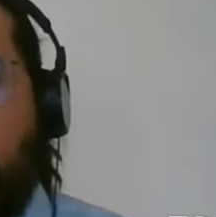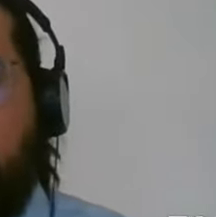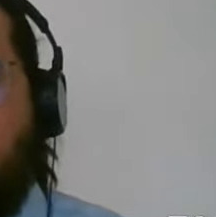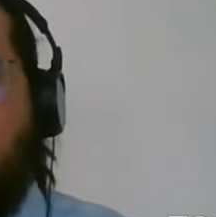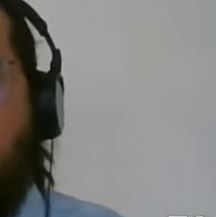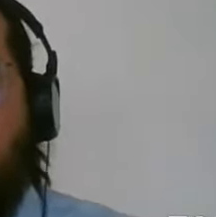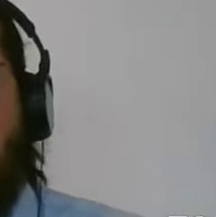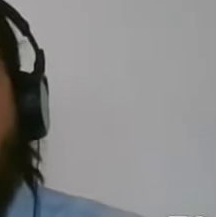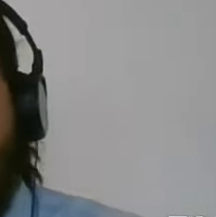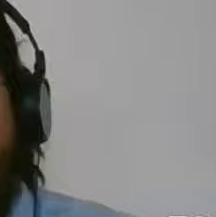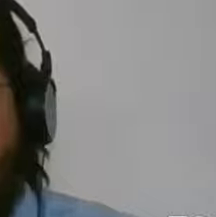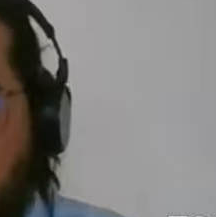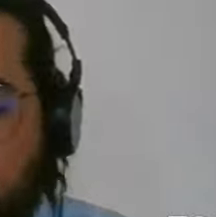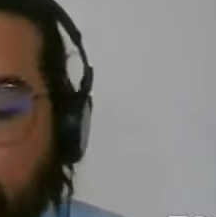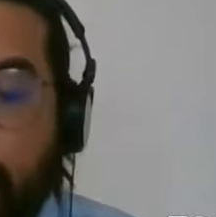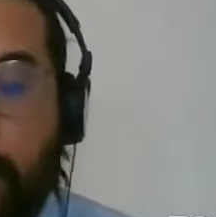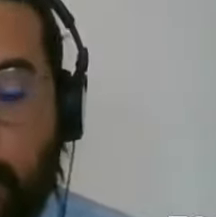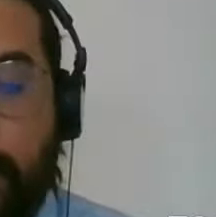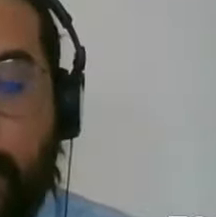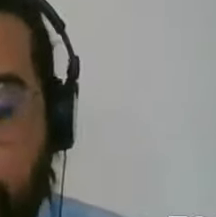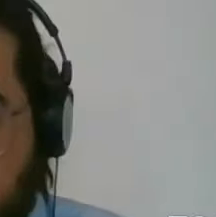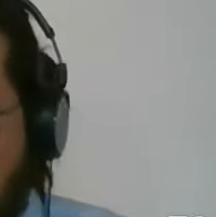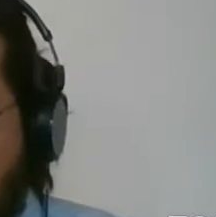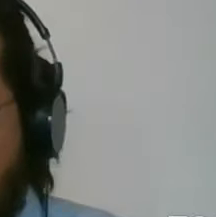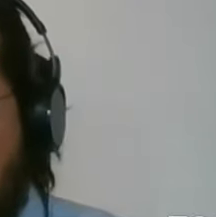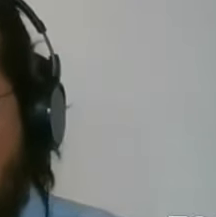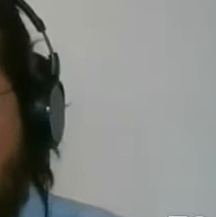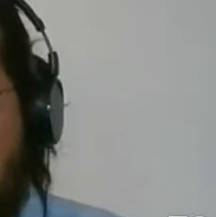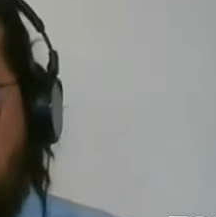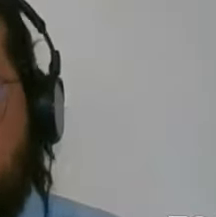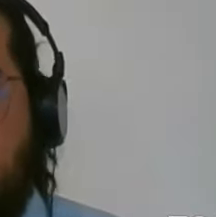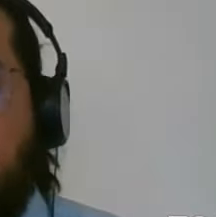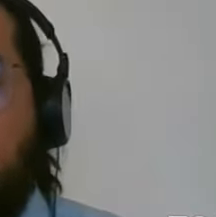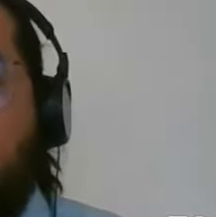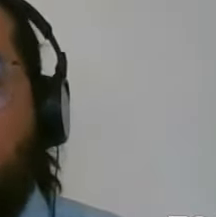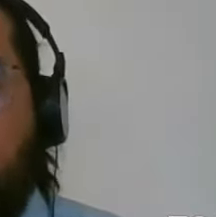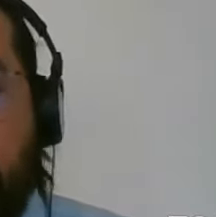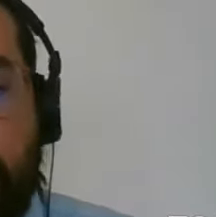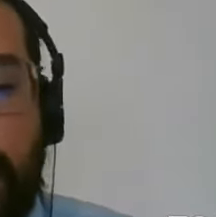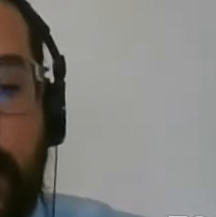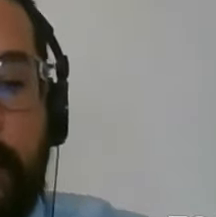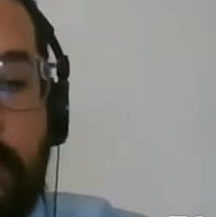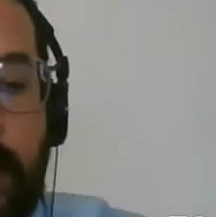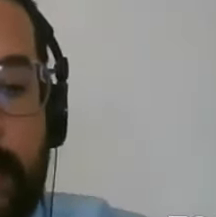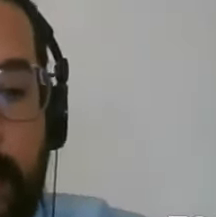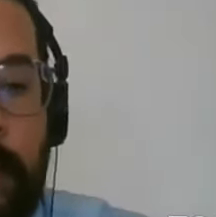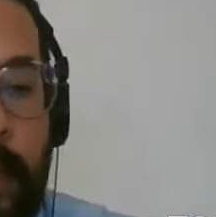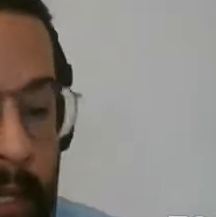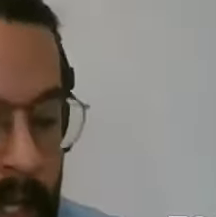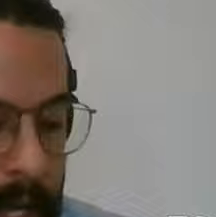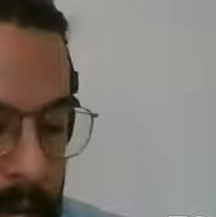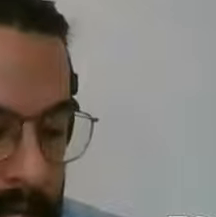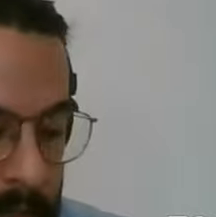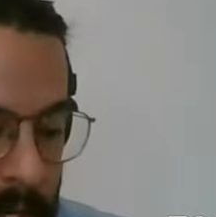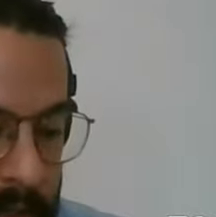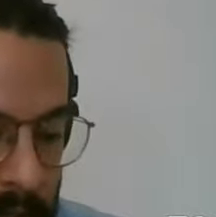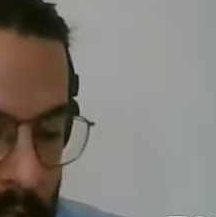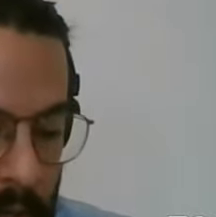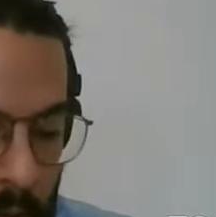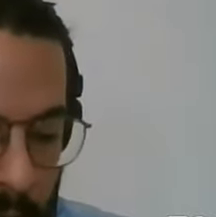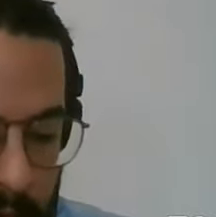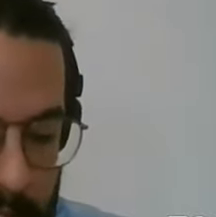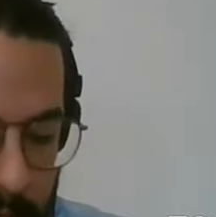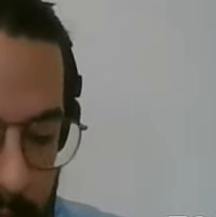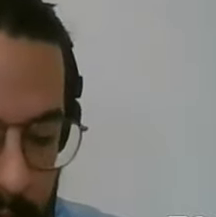tienen una peculiaridad que me gustaría resaltar, que es que cada uno de estos cuadernos presenta